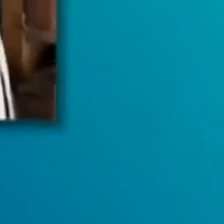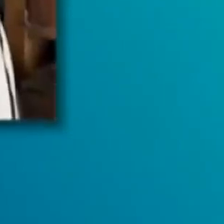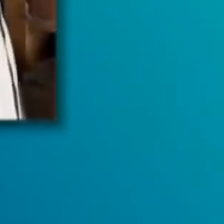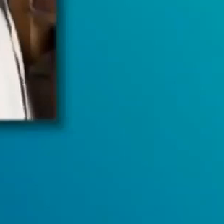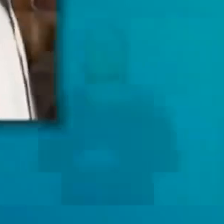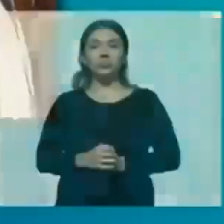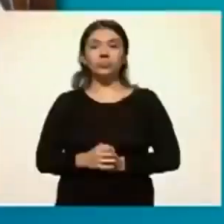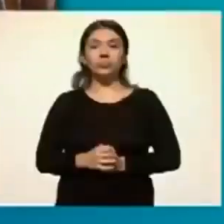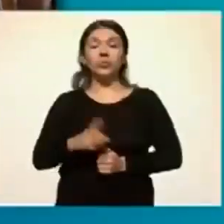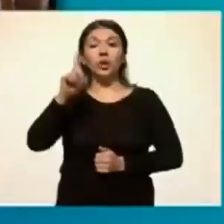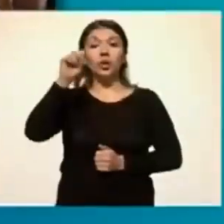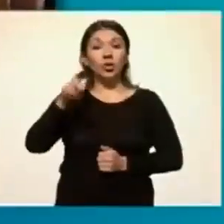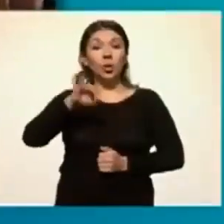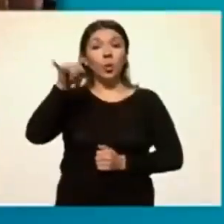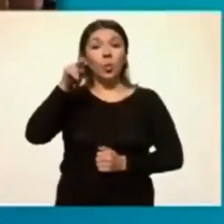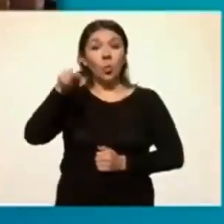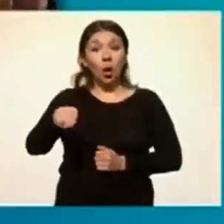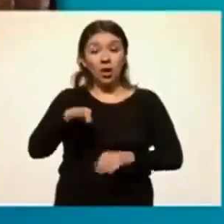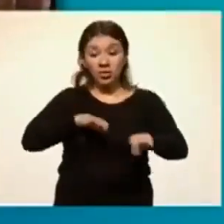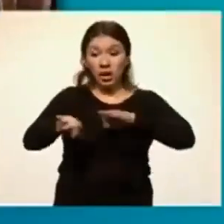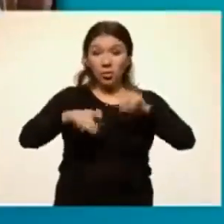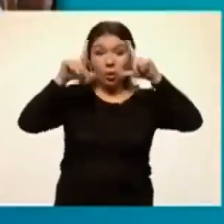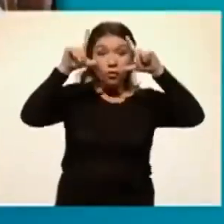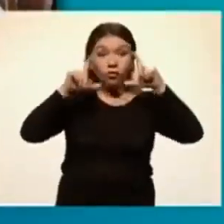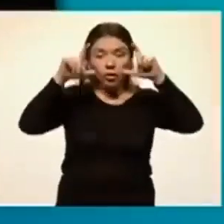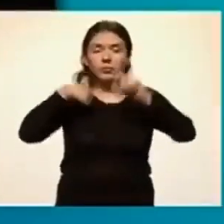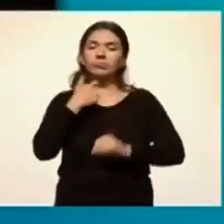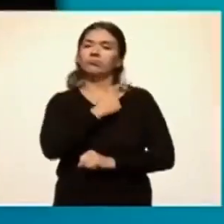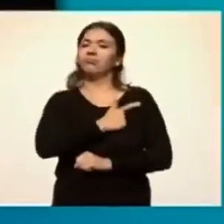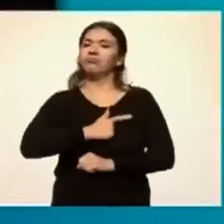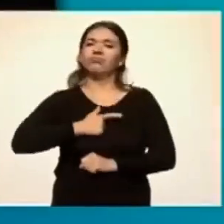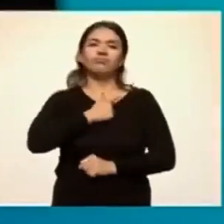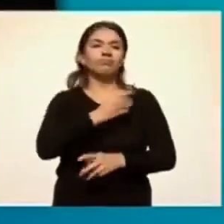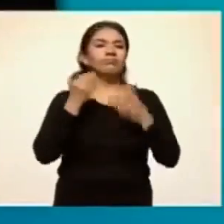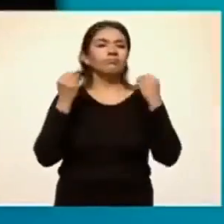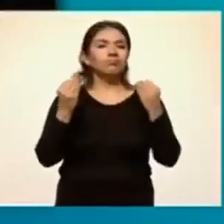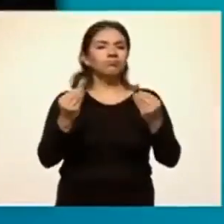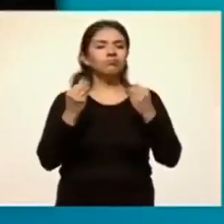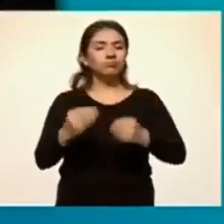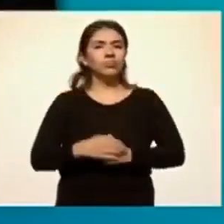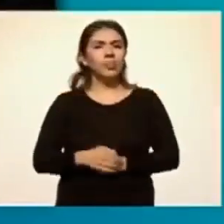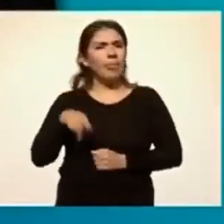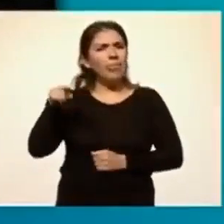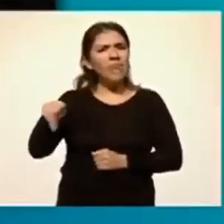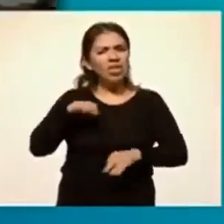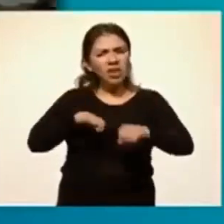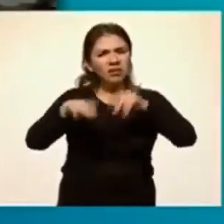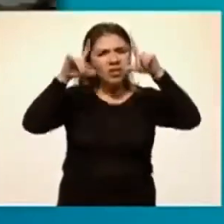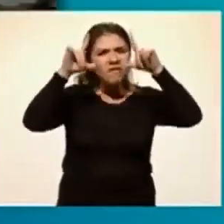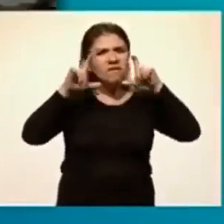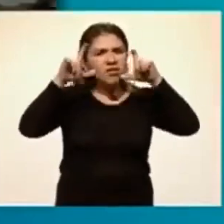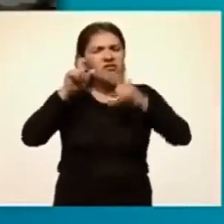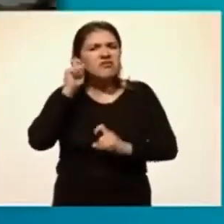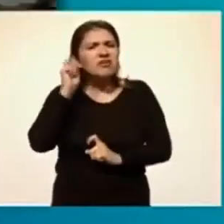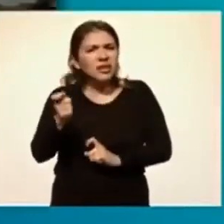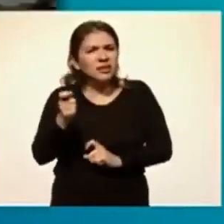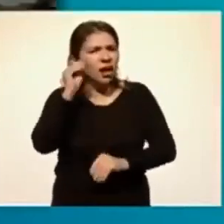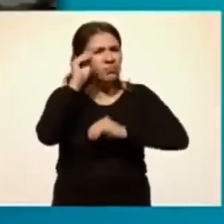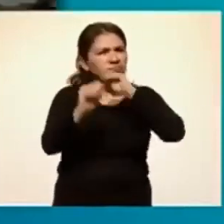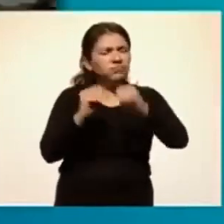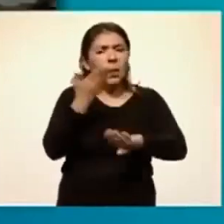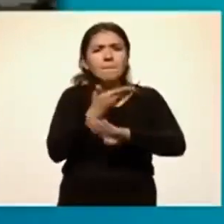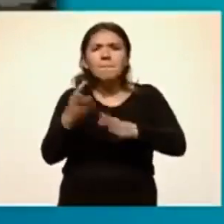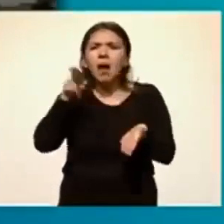Don Juan fotógrafo me fascina, indudablemente. ¿En qué estriba su fotografía? Es una estética en